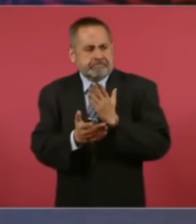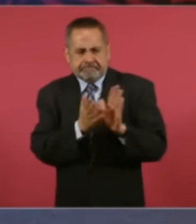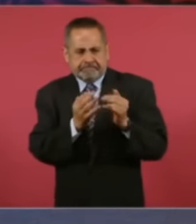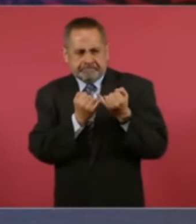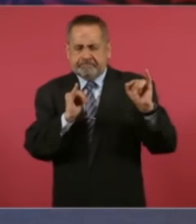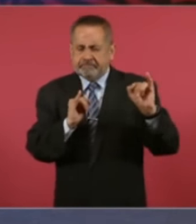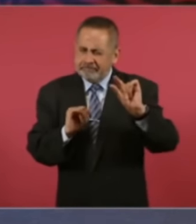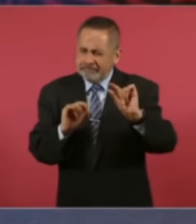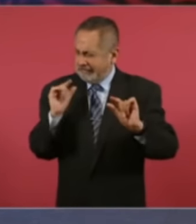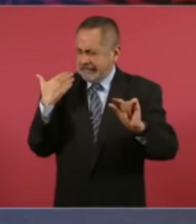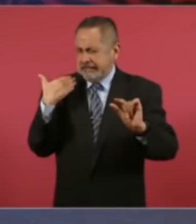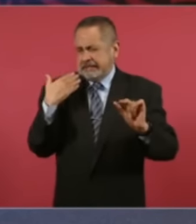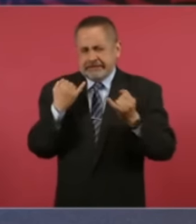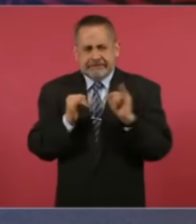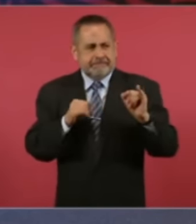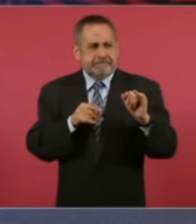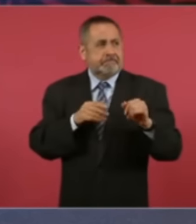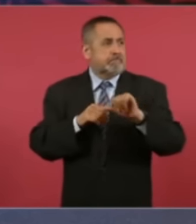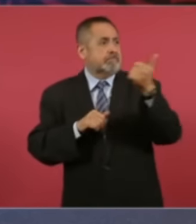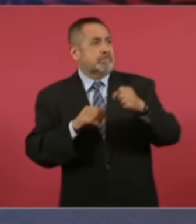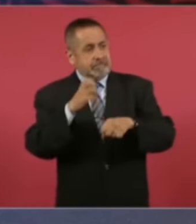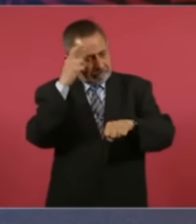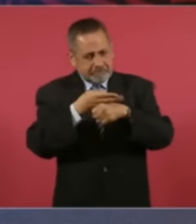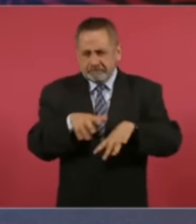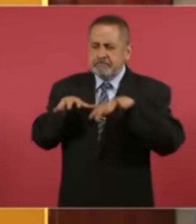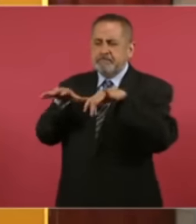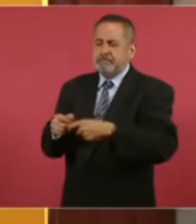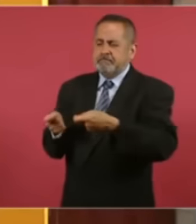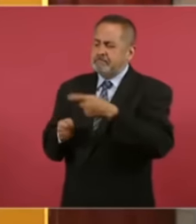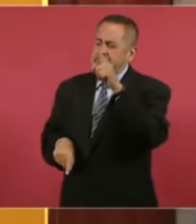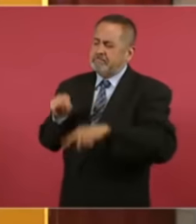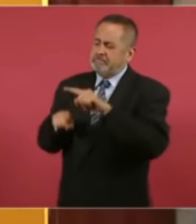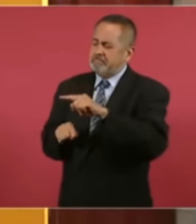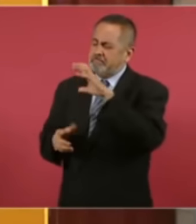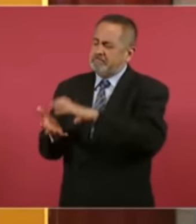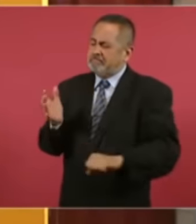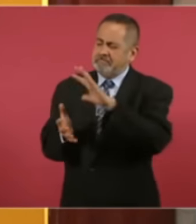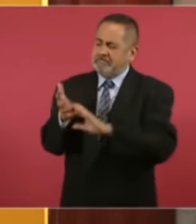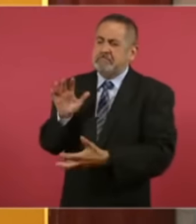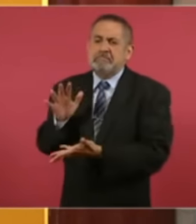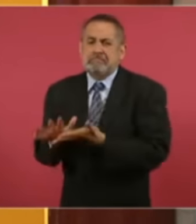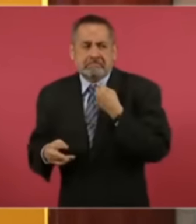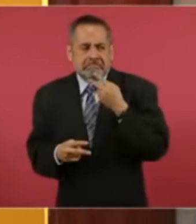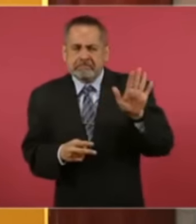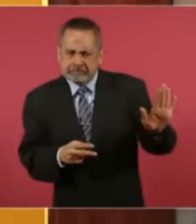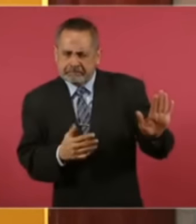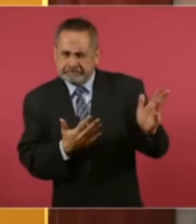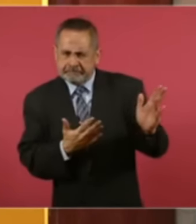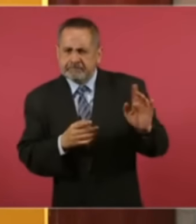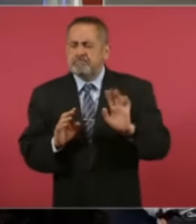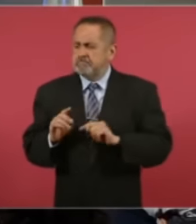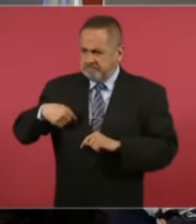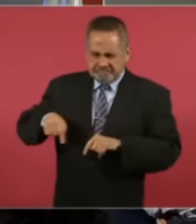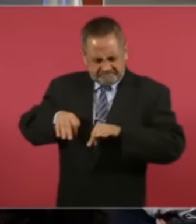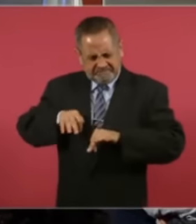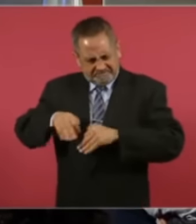independizándonos de las invasiones extranjeras que nos vaciaron el país. Pero que en tanto